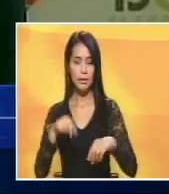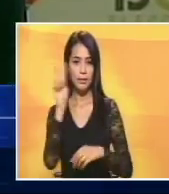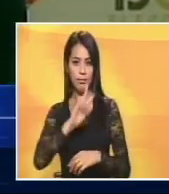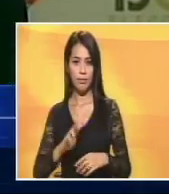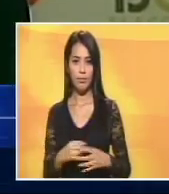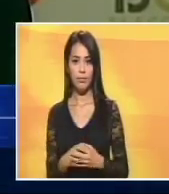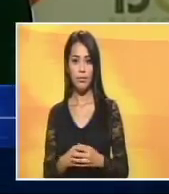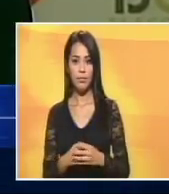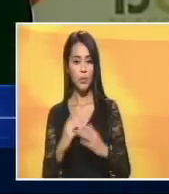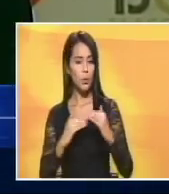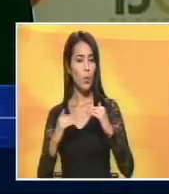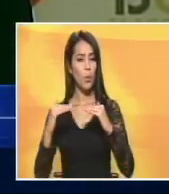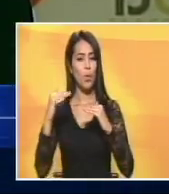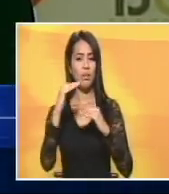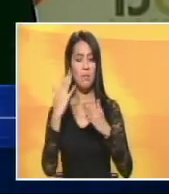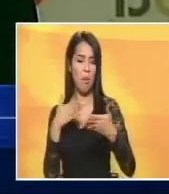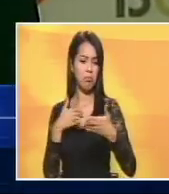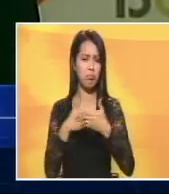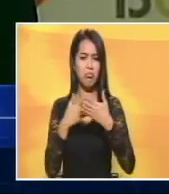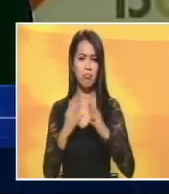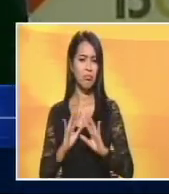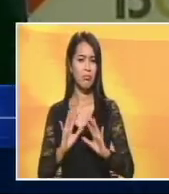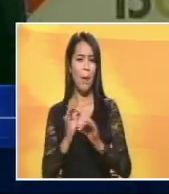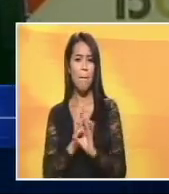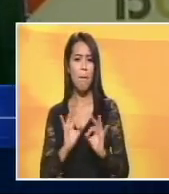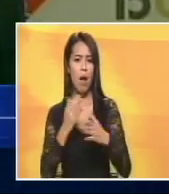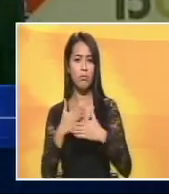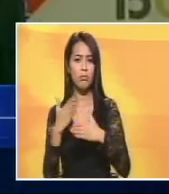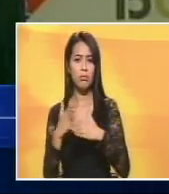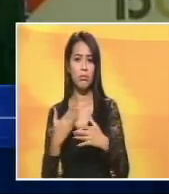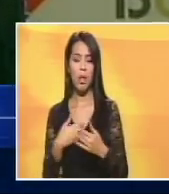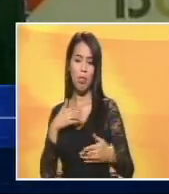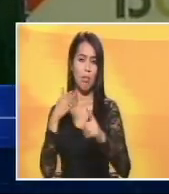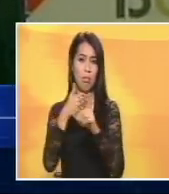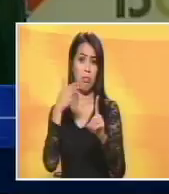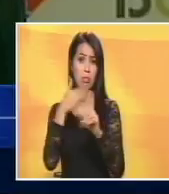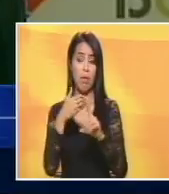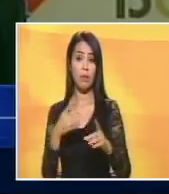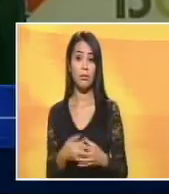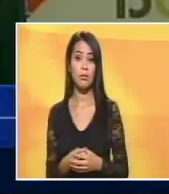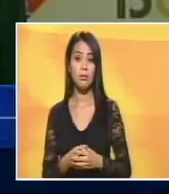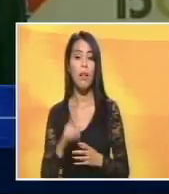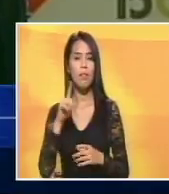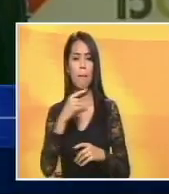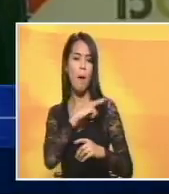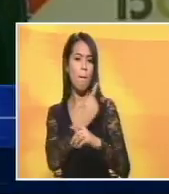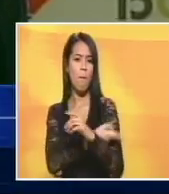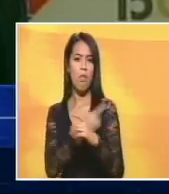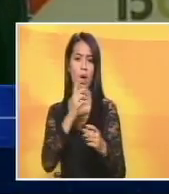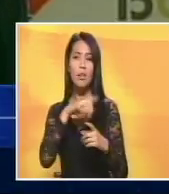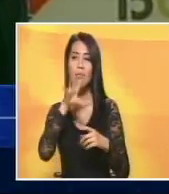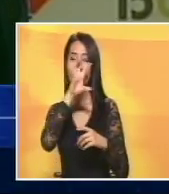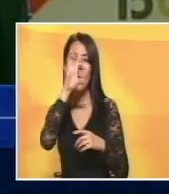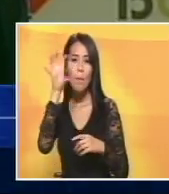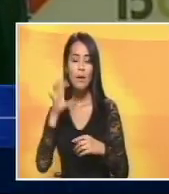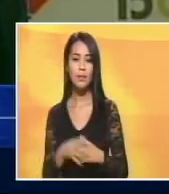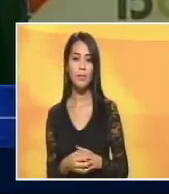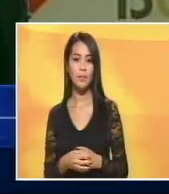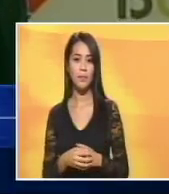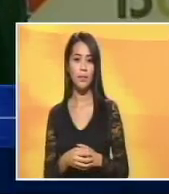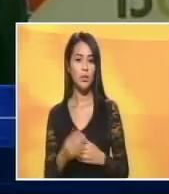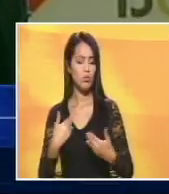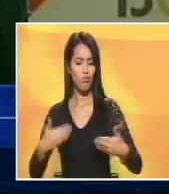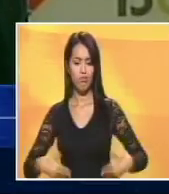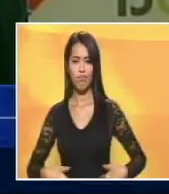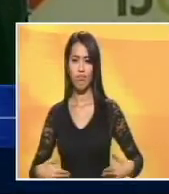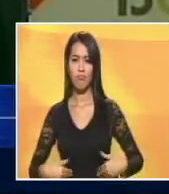Por encima de cualquier chantaje, por encima de cualquier amenaza, por encima de cualquier poder imperial, está la voluntad férrea que nos